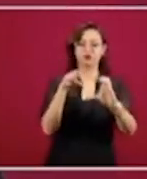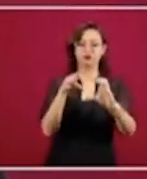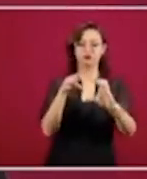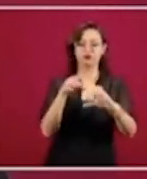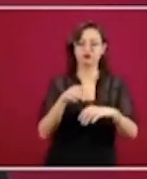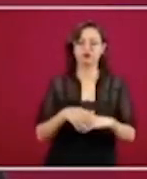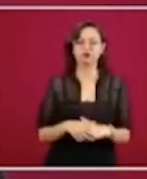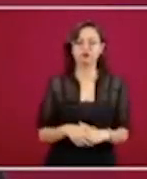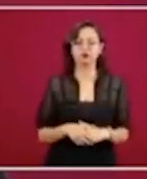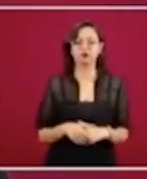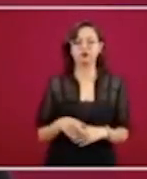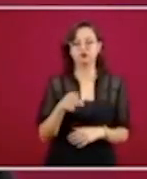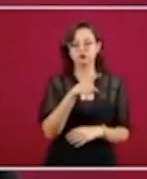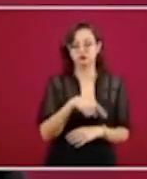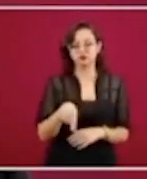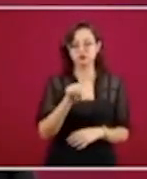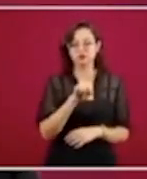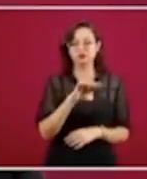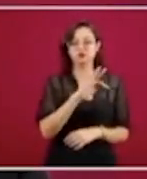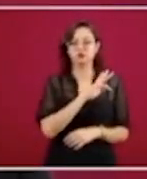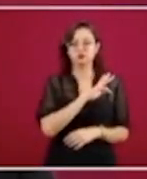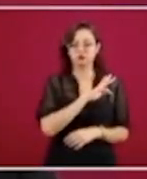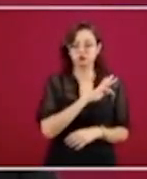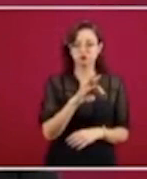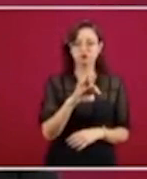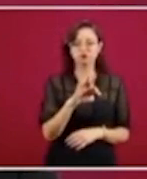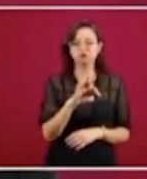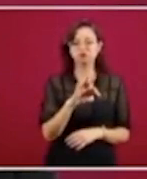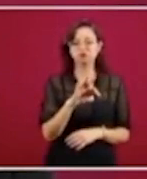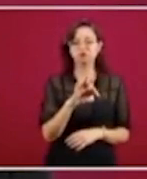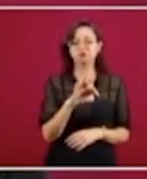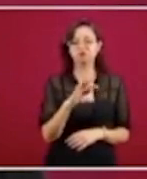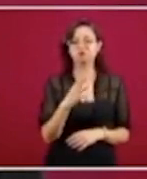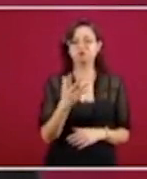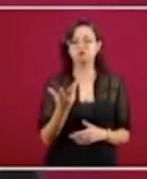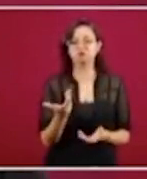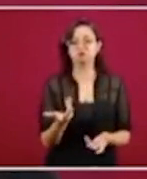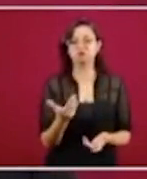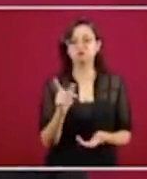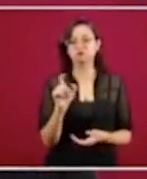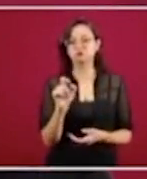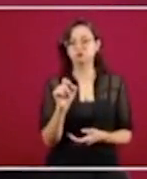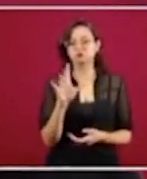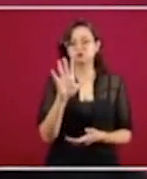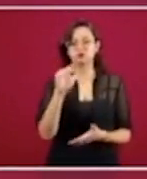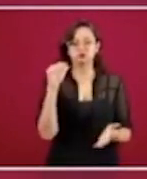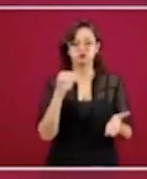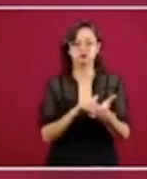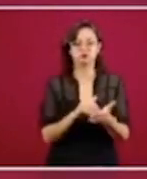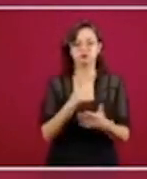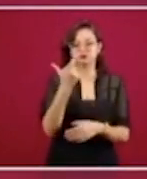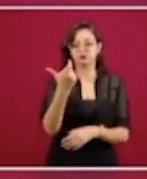a los que tengan posibilidad de recibir estos 25 mil pesos